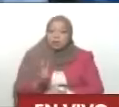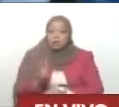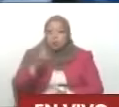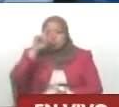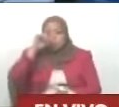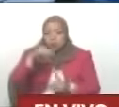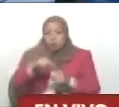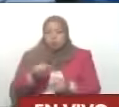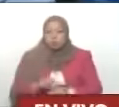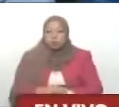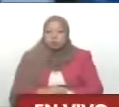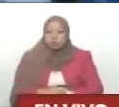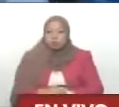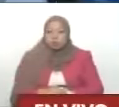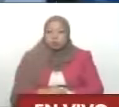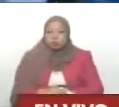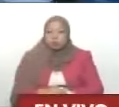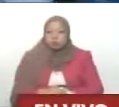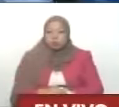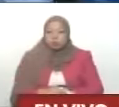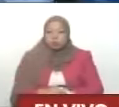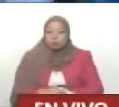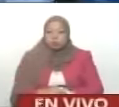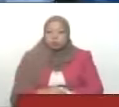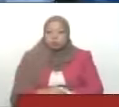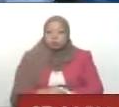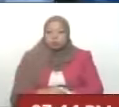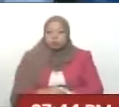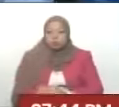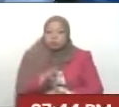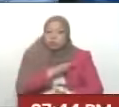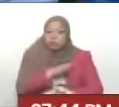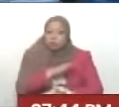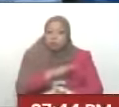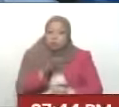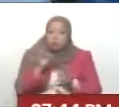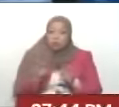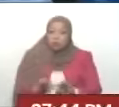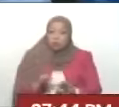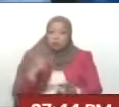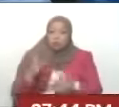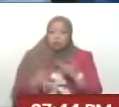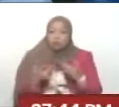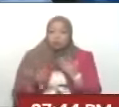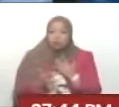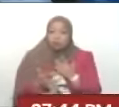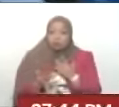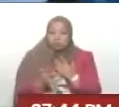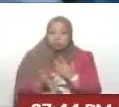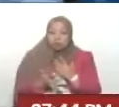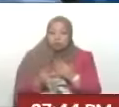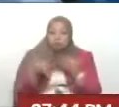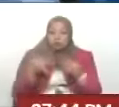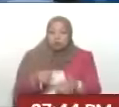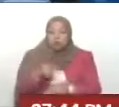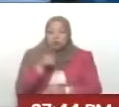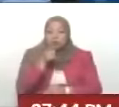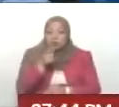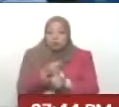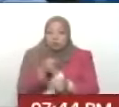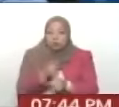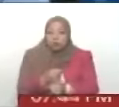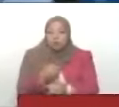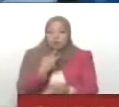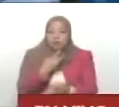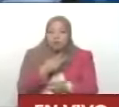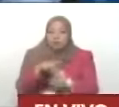grande, con sus propios métodos, obteniendo la tecnología que necesitamos, creando nuestras